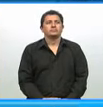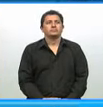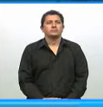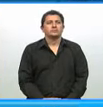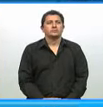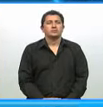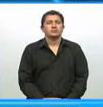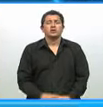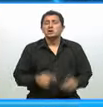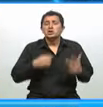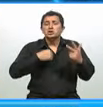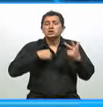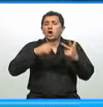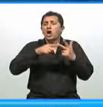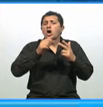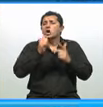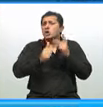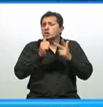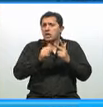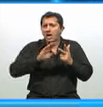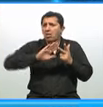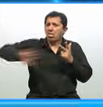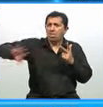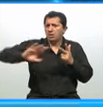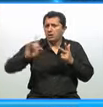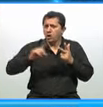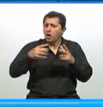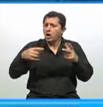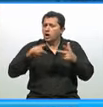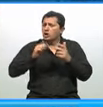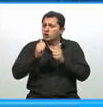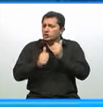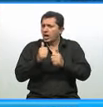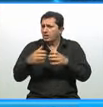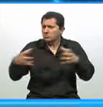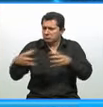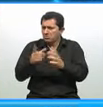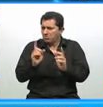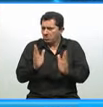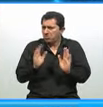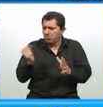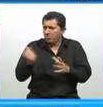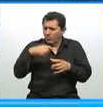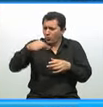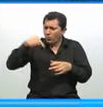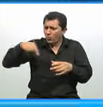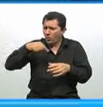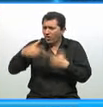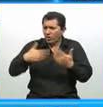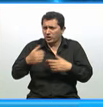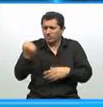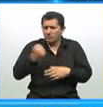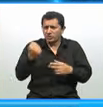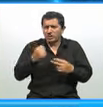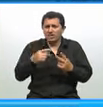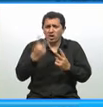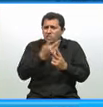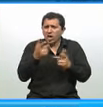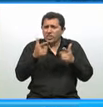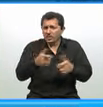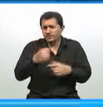Yo no descartaría Central. La verdad que Central, ajá, me parece que tiene un plantel importante, tiene dos delanteros como la Rondo y Rubén, que son muy